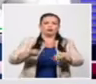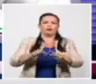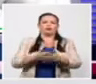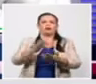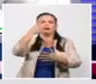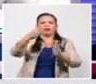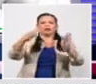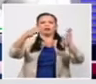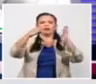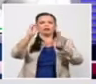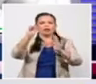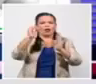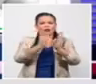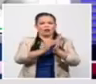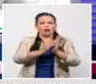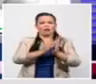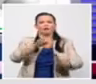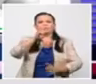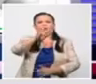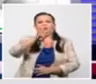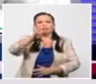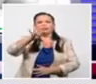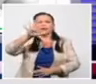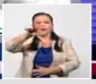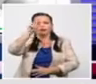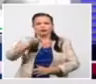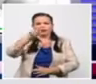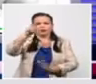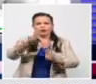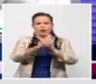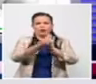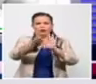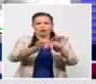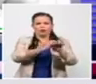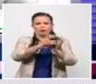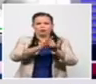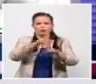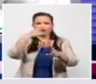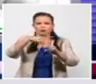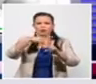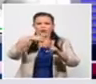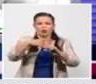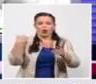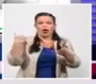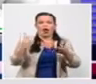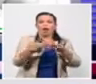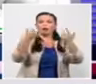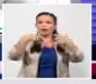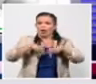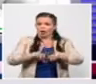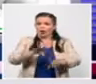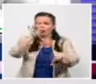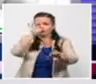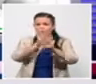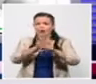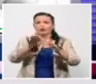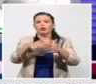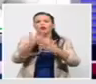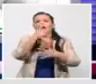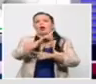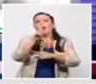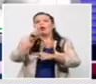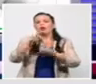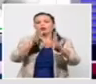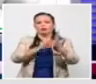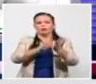30.345 cubanos diagnosticados hasta este momento con el nuevo coronavirus desde el pasado 11 de marzo de